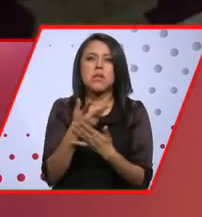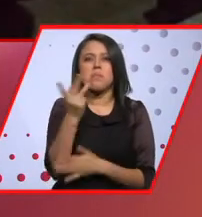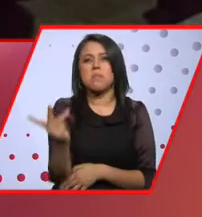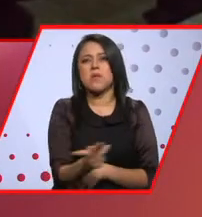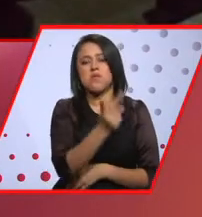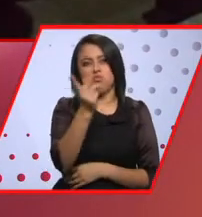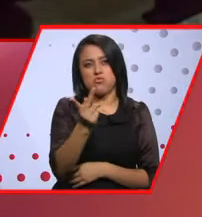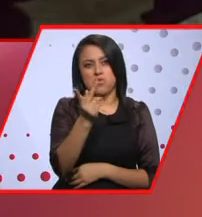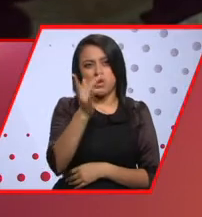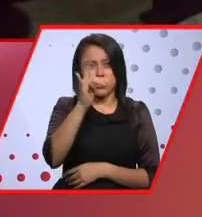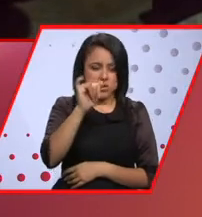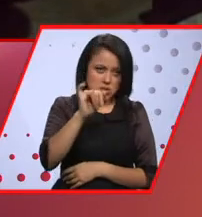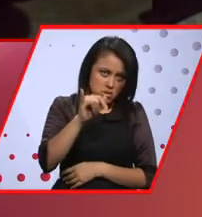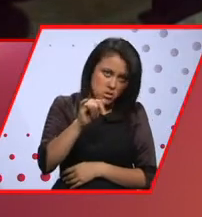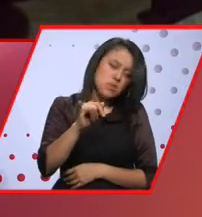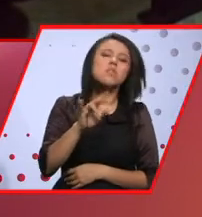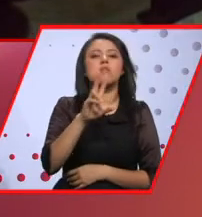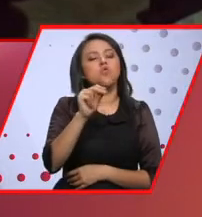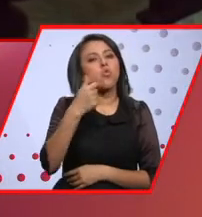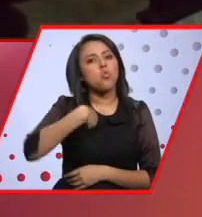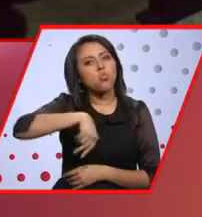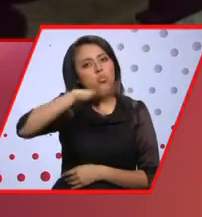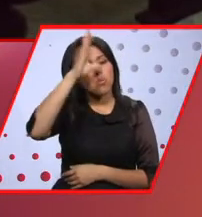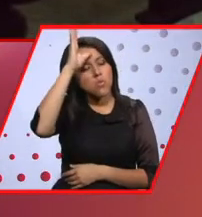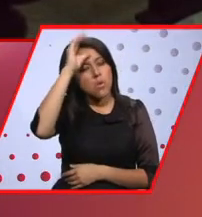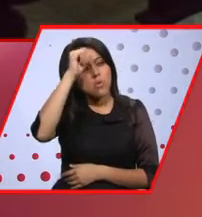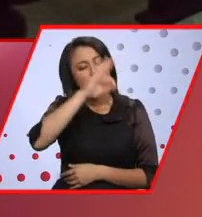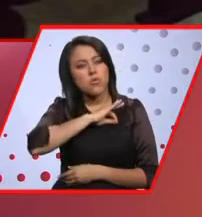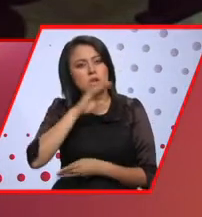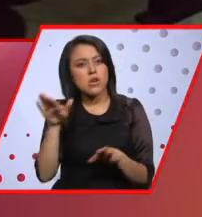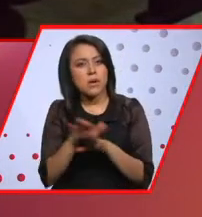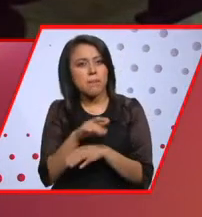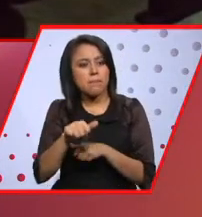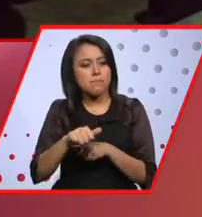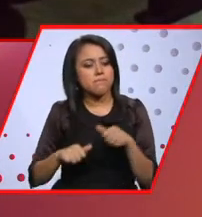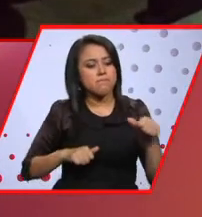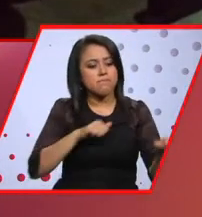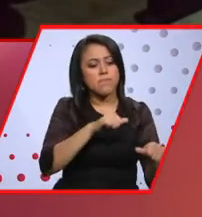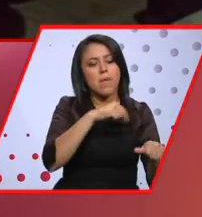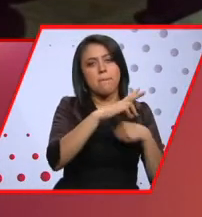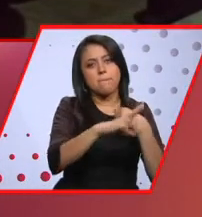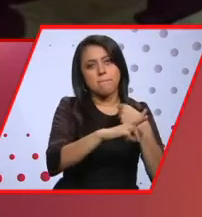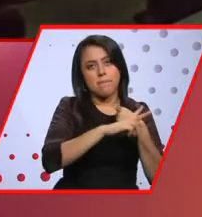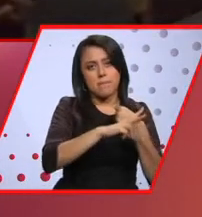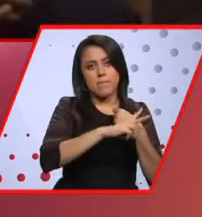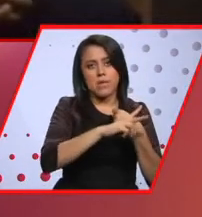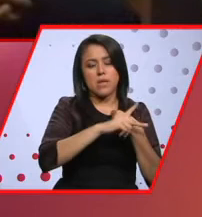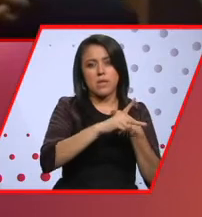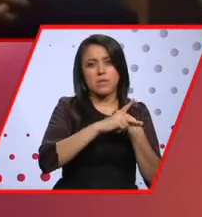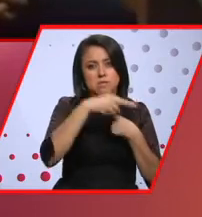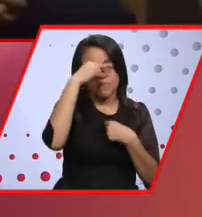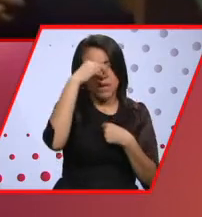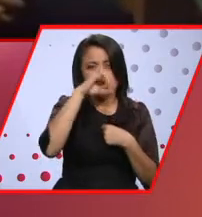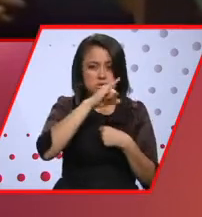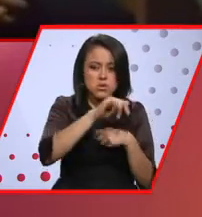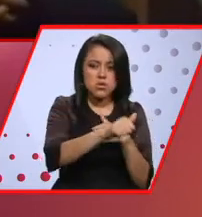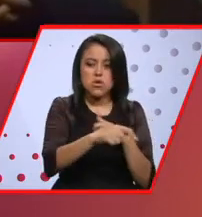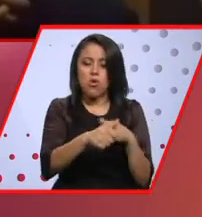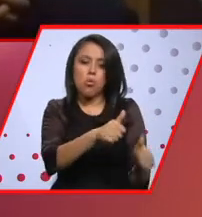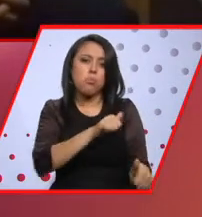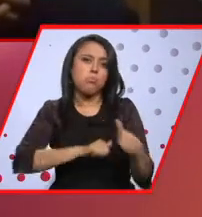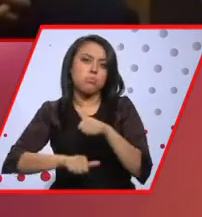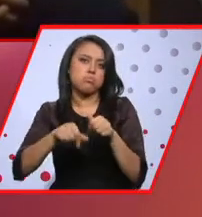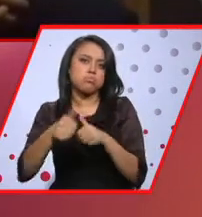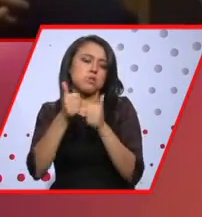él está de acuerdo o no con la extradición y seguir así el proceso de los 60 días que tiene el gobierno mexicano para entregar